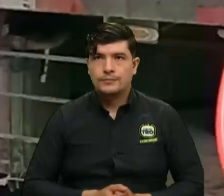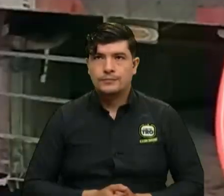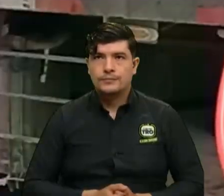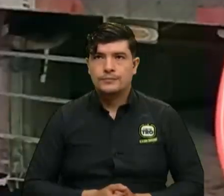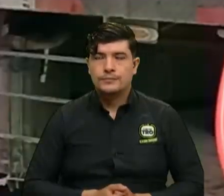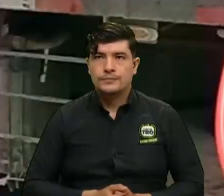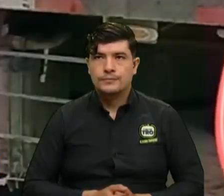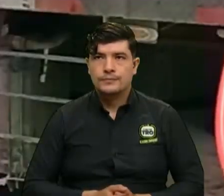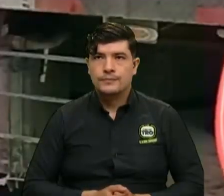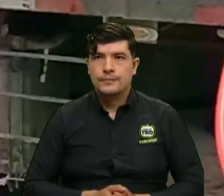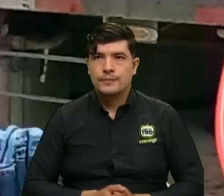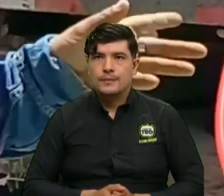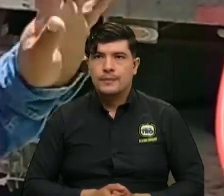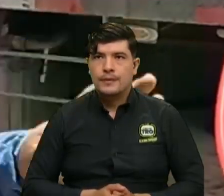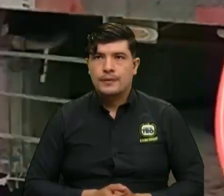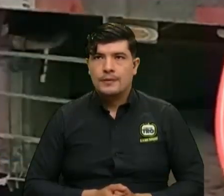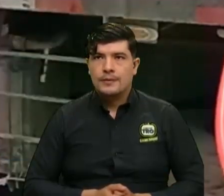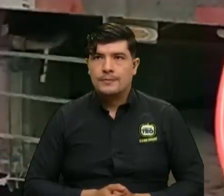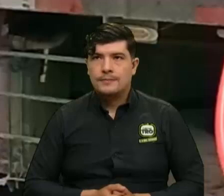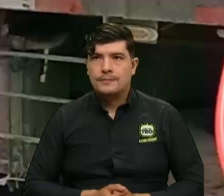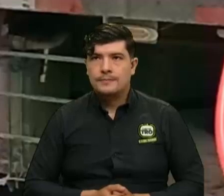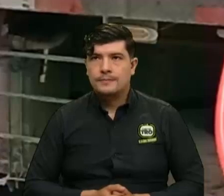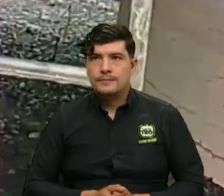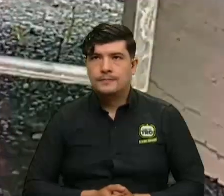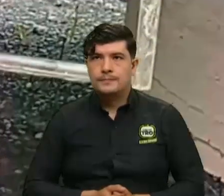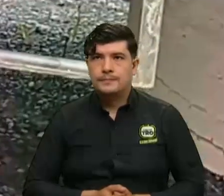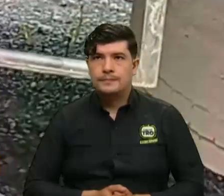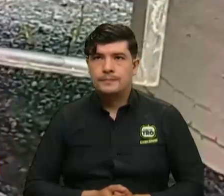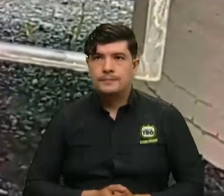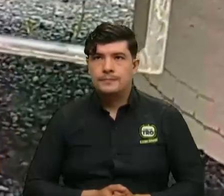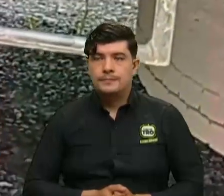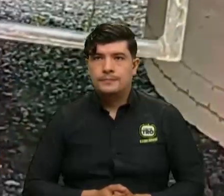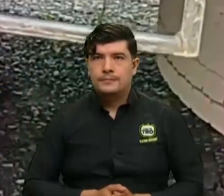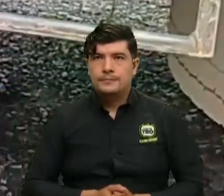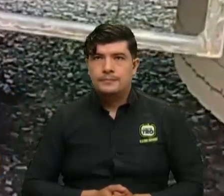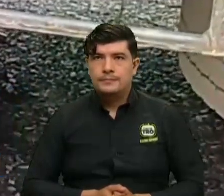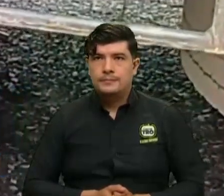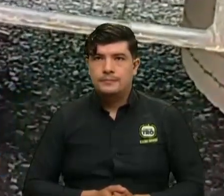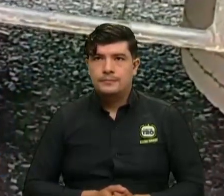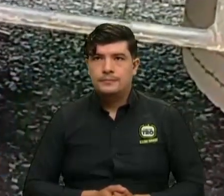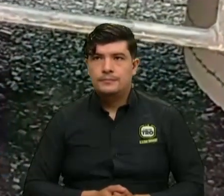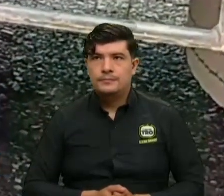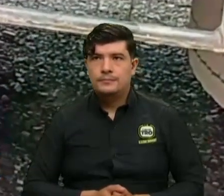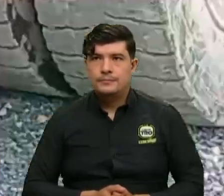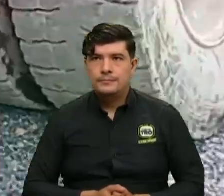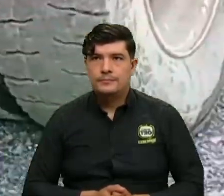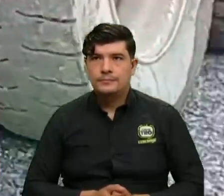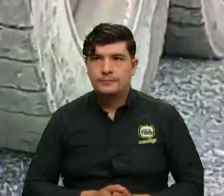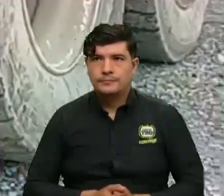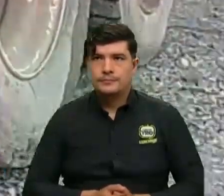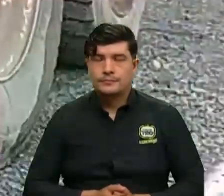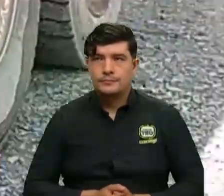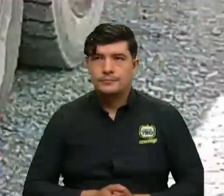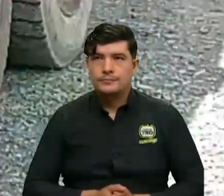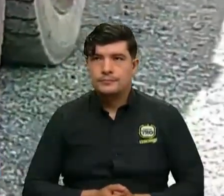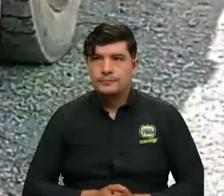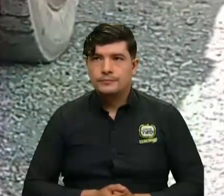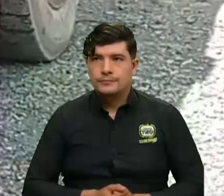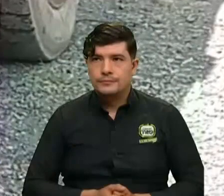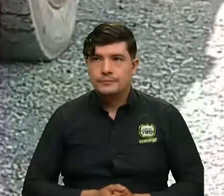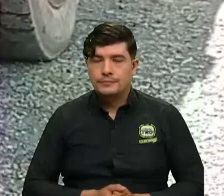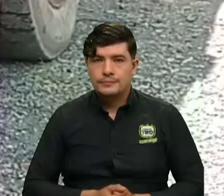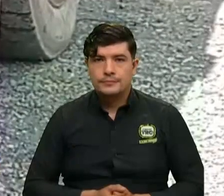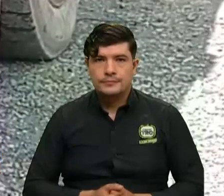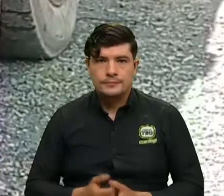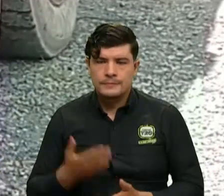que había para pasar, pues el carro pues no, pues ya por cosas, ¿sí me entiende? La tierra pues gracias a mi Dios no pasó a